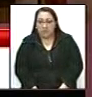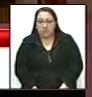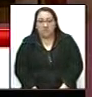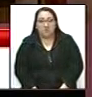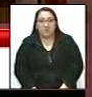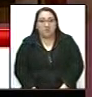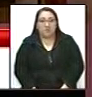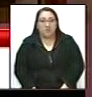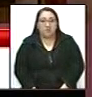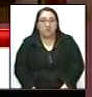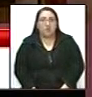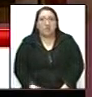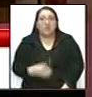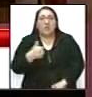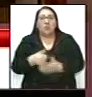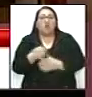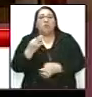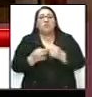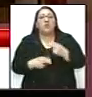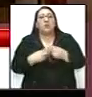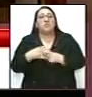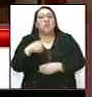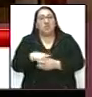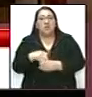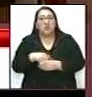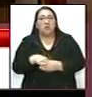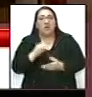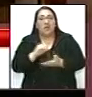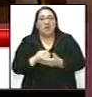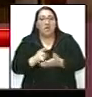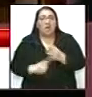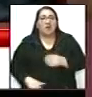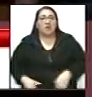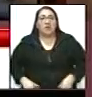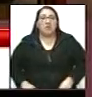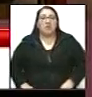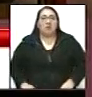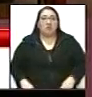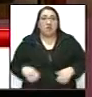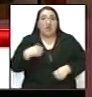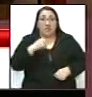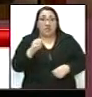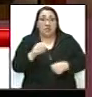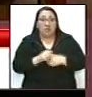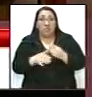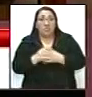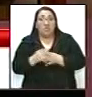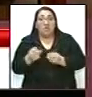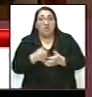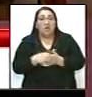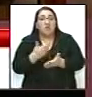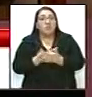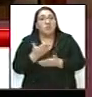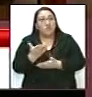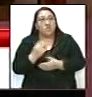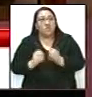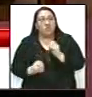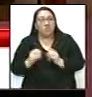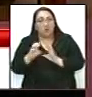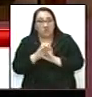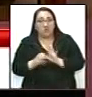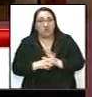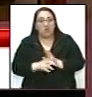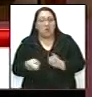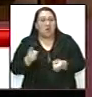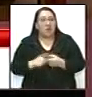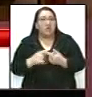Y el oficio del Jurado Nacional de Elecciones afirma que el contenido y alcances de la indicada propuesta de reforma constitucional